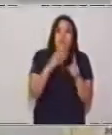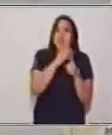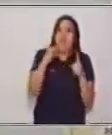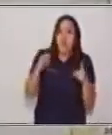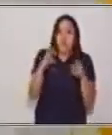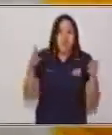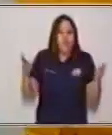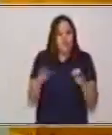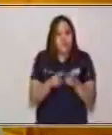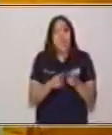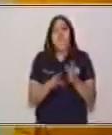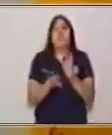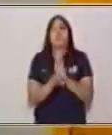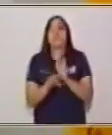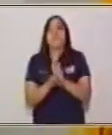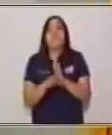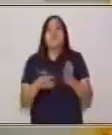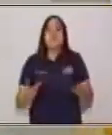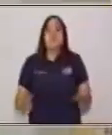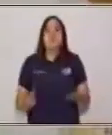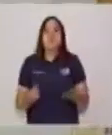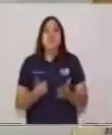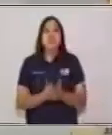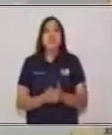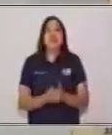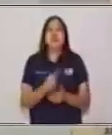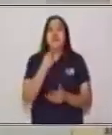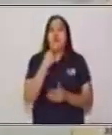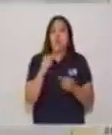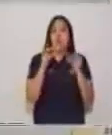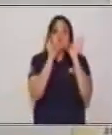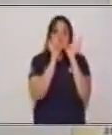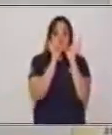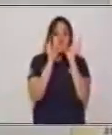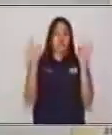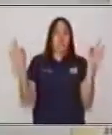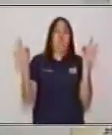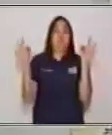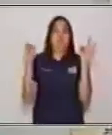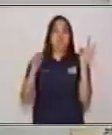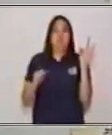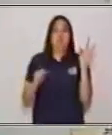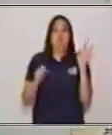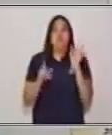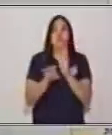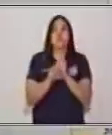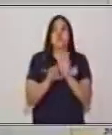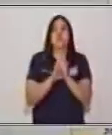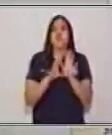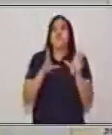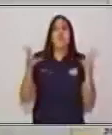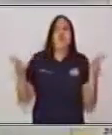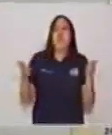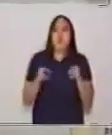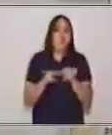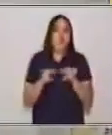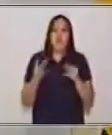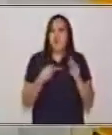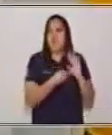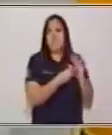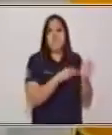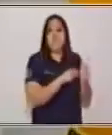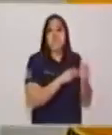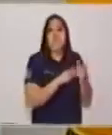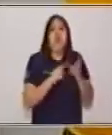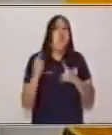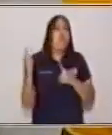microestructura. Entonces, simplemente vamos a trazar una línea y vamos a tratar de llegarle hasta su mínima expresión. ¿Cuál es